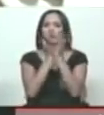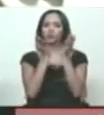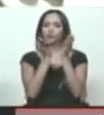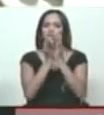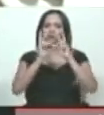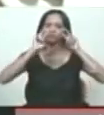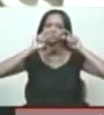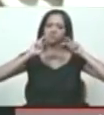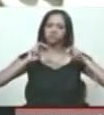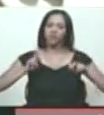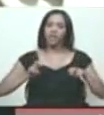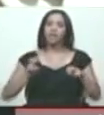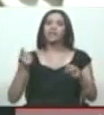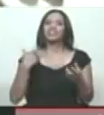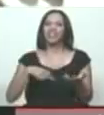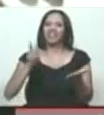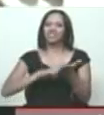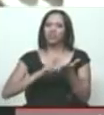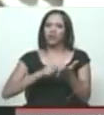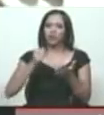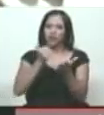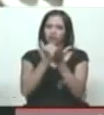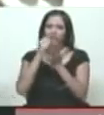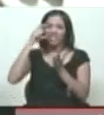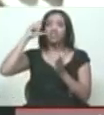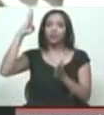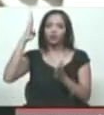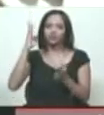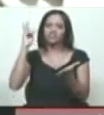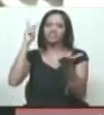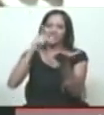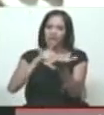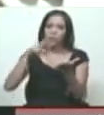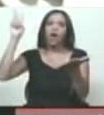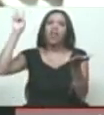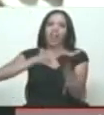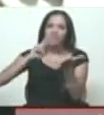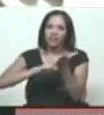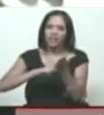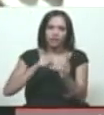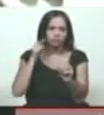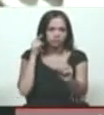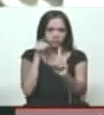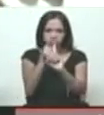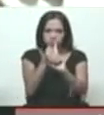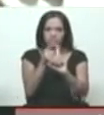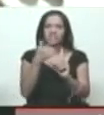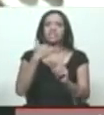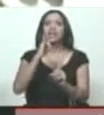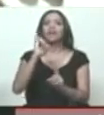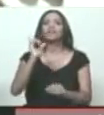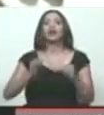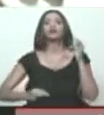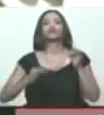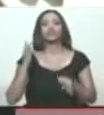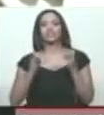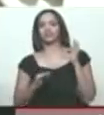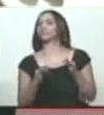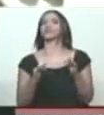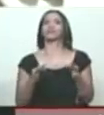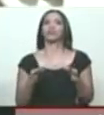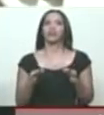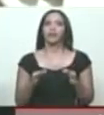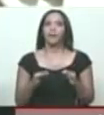la seguridad, con el favor de Dios, llegaremos a la verdad como siempre llegamos a la verdad. Y habrá justicia. Pero tengan la seguridad